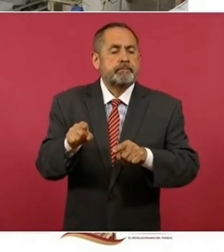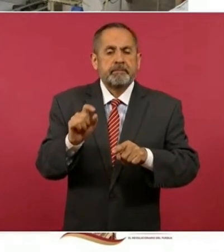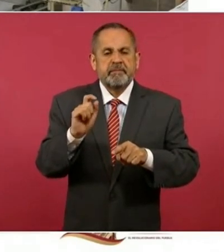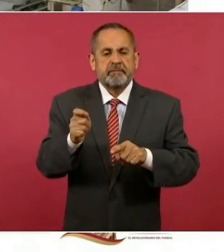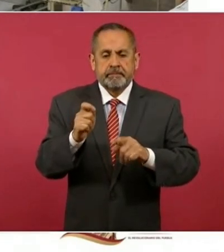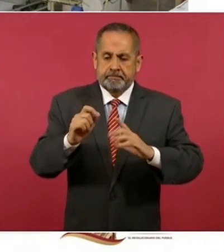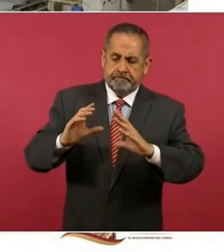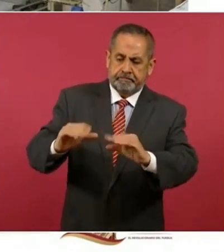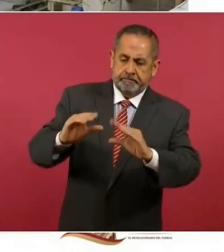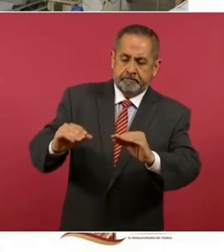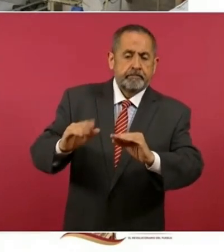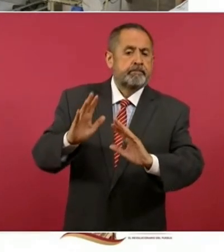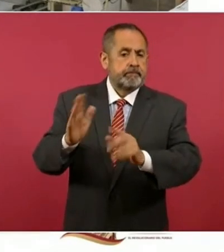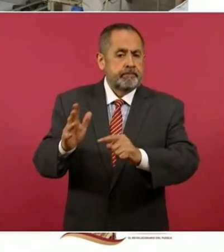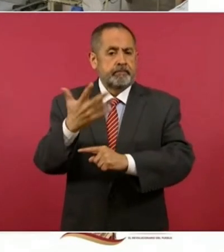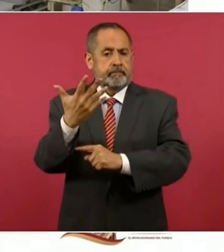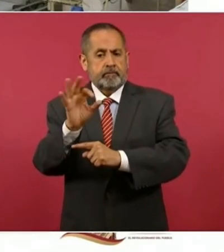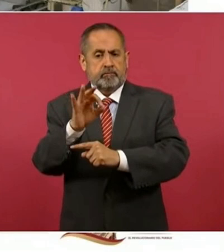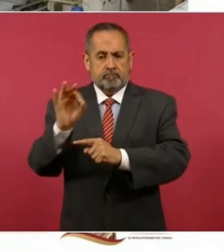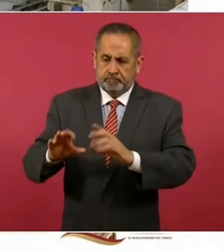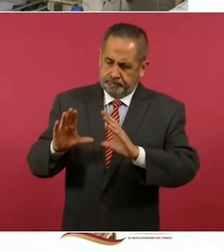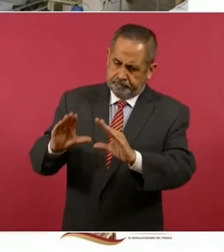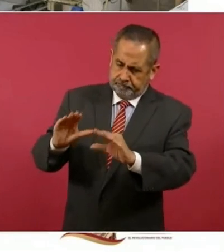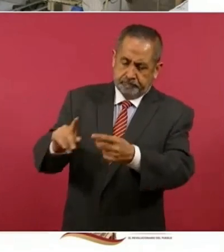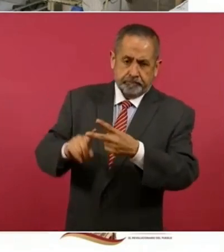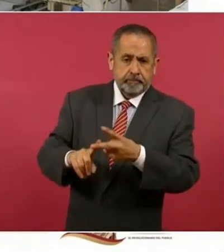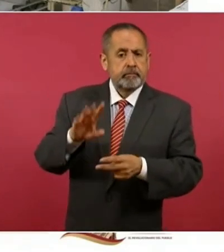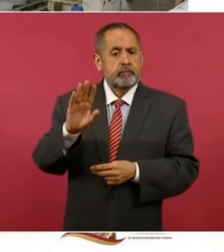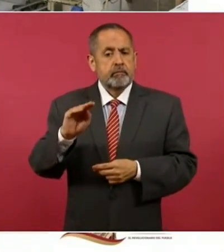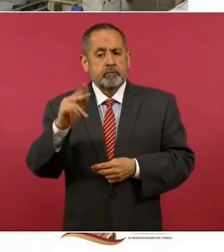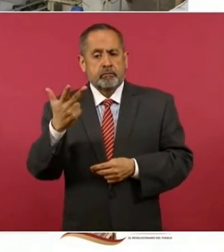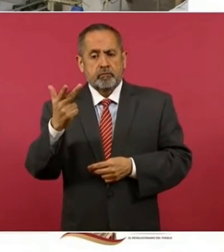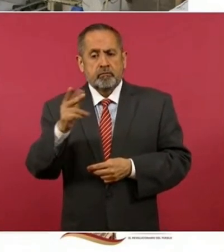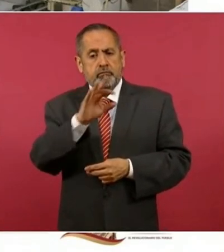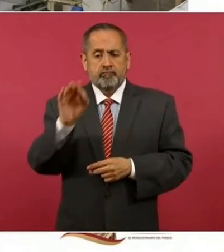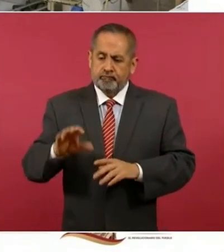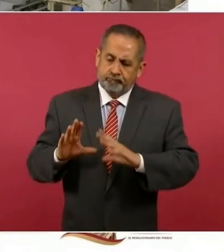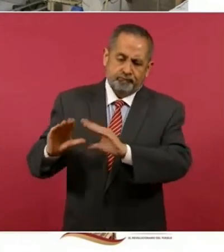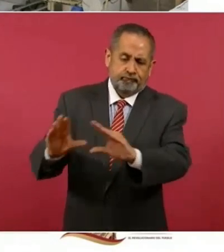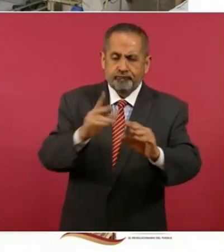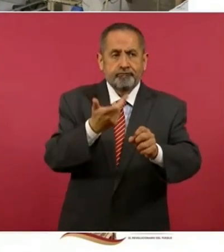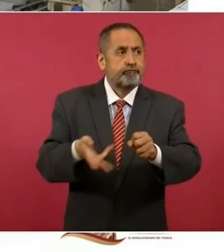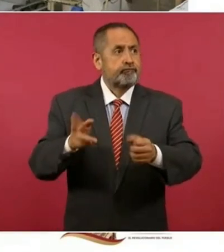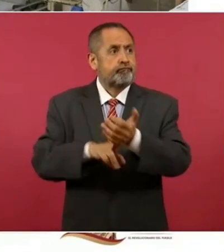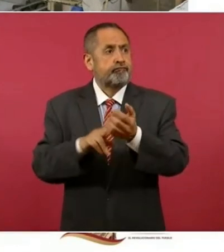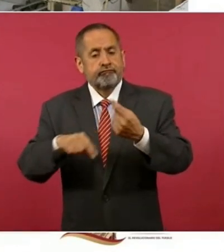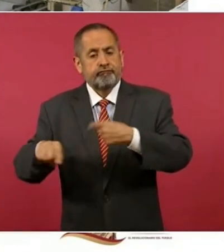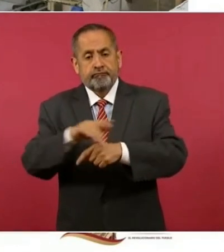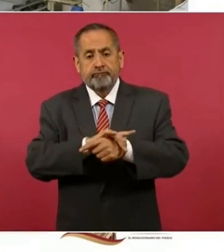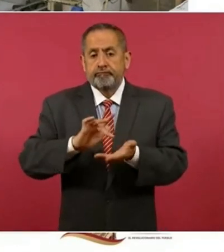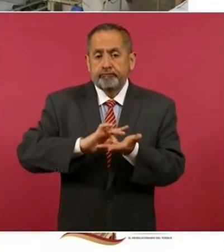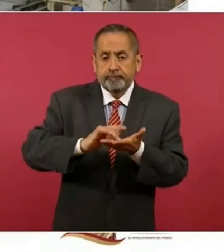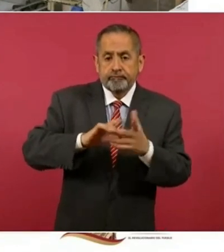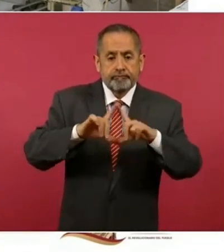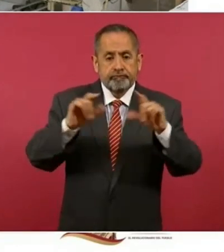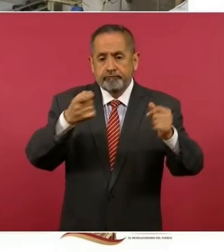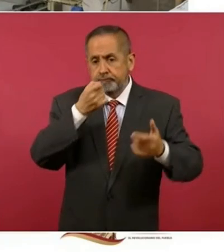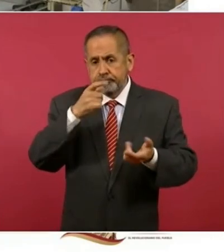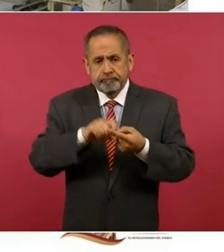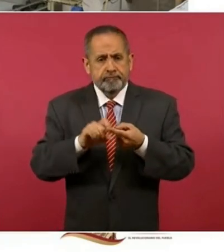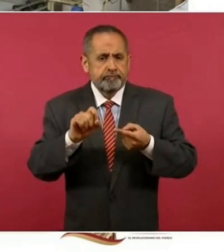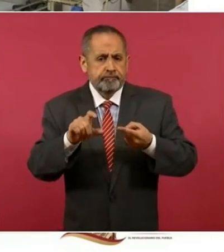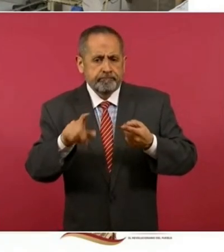en la capacitación del primer nivel de atención y al 98% ya en la capacitación en los hospitales. El abasto de medicamentos reporta